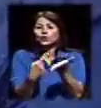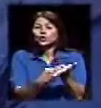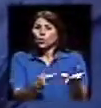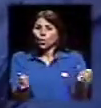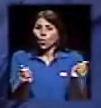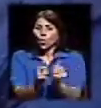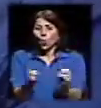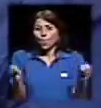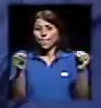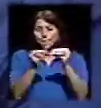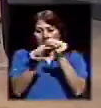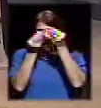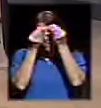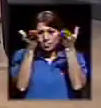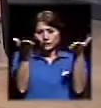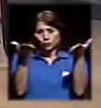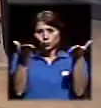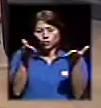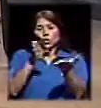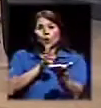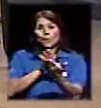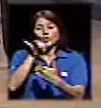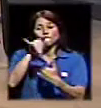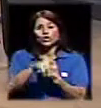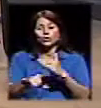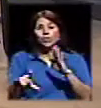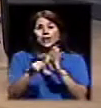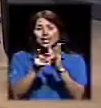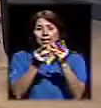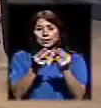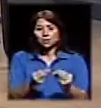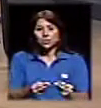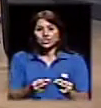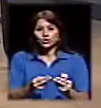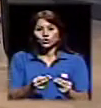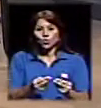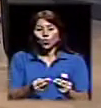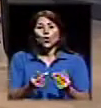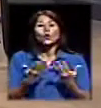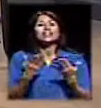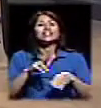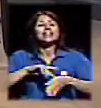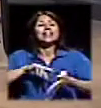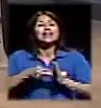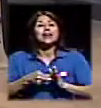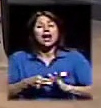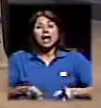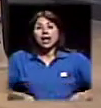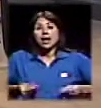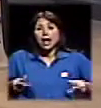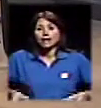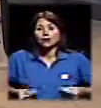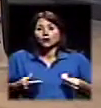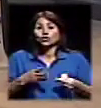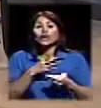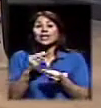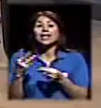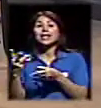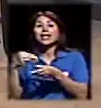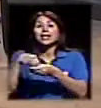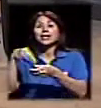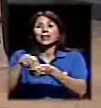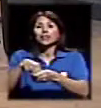de presupuesto de la República, es decir, sobre los ingresos y los gastos que está proyectando llevar adelante el gobierno en el